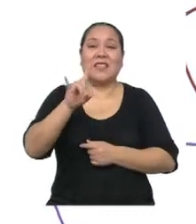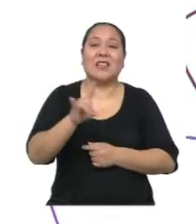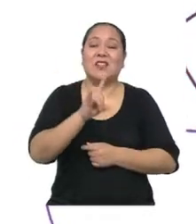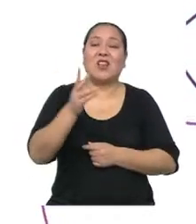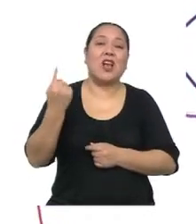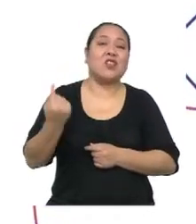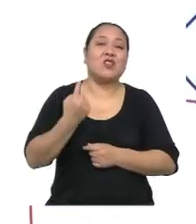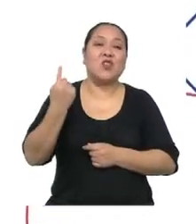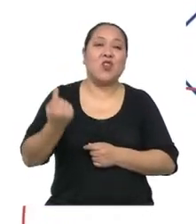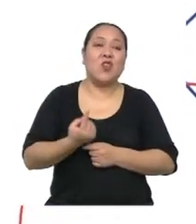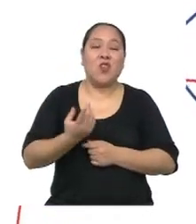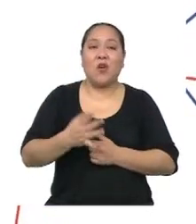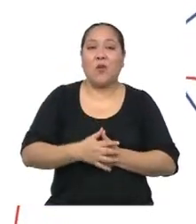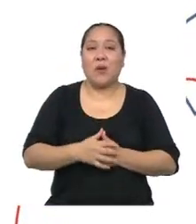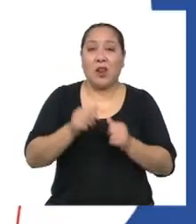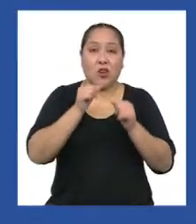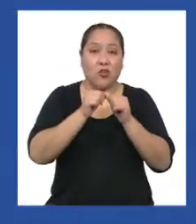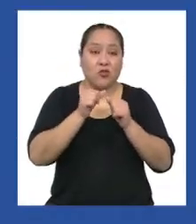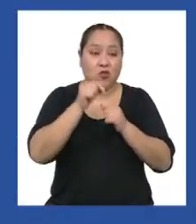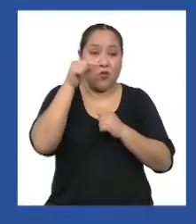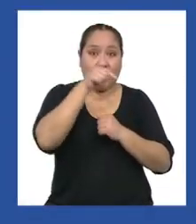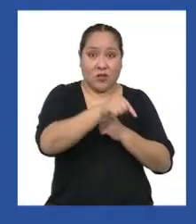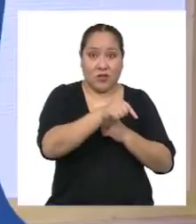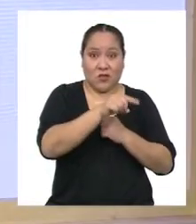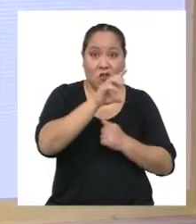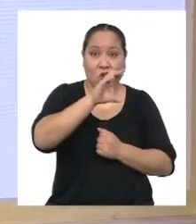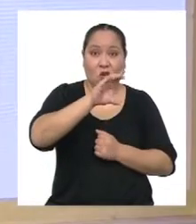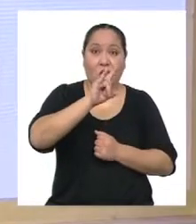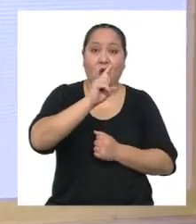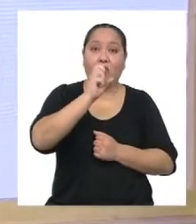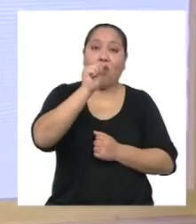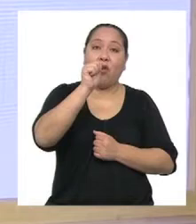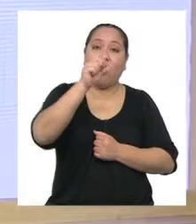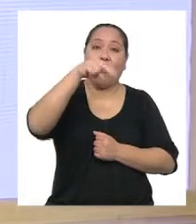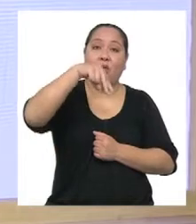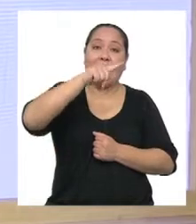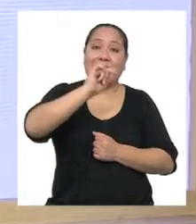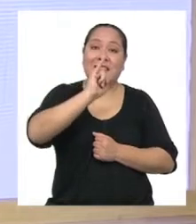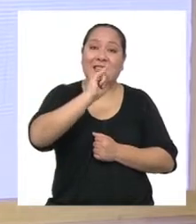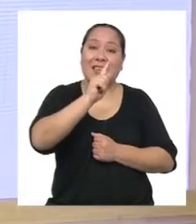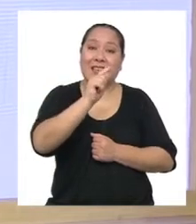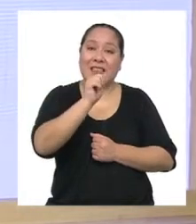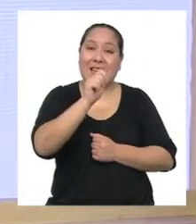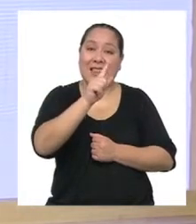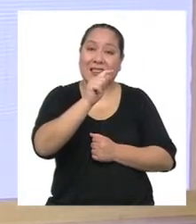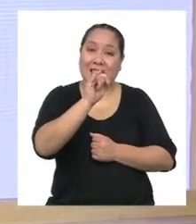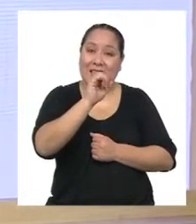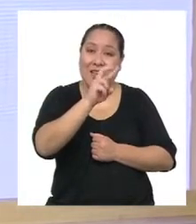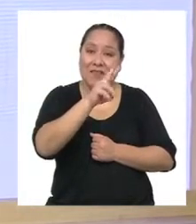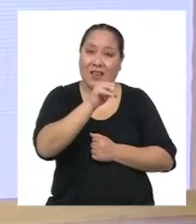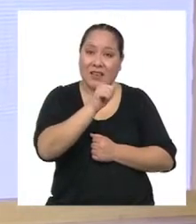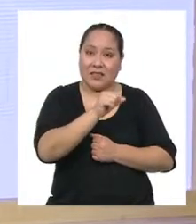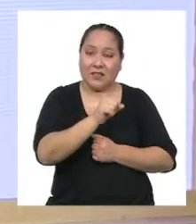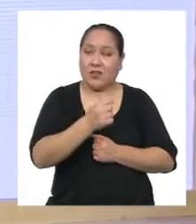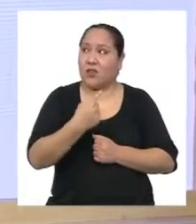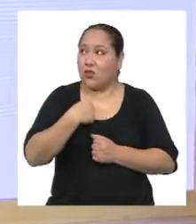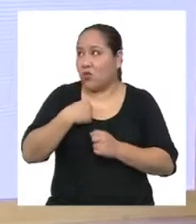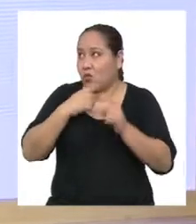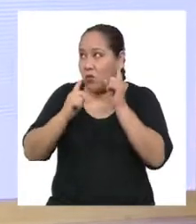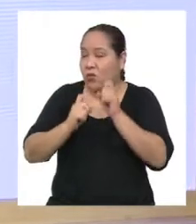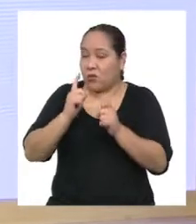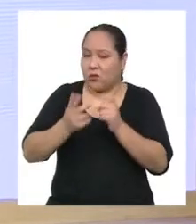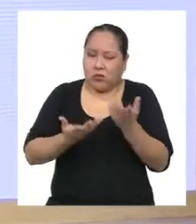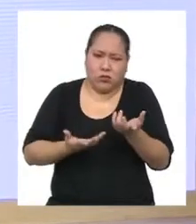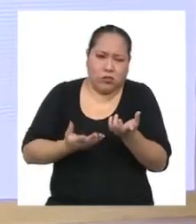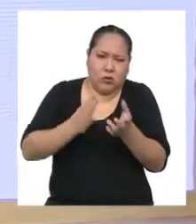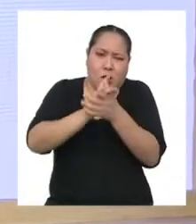solo para las variables cuantitativas. En la encuesta que yo apliqué, y mis amigas y amigos de tercero también,